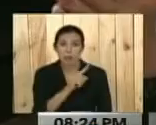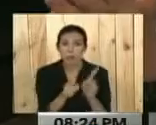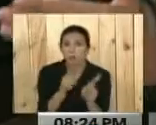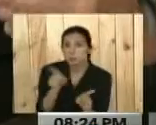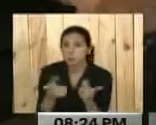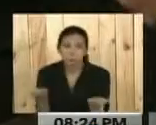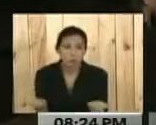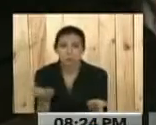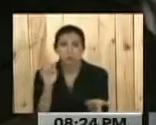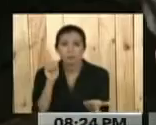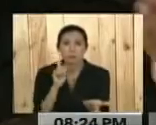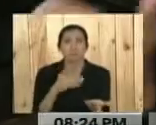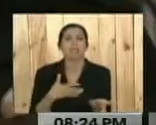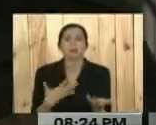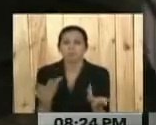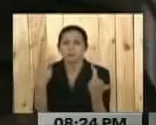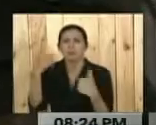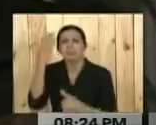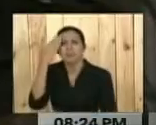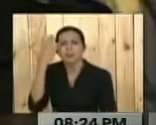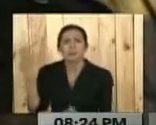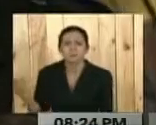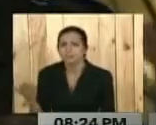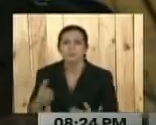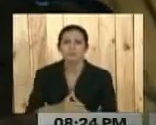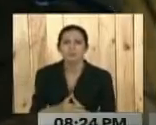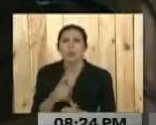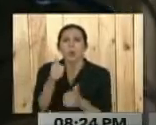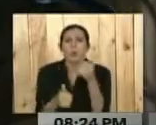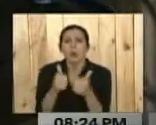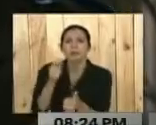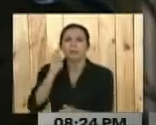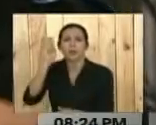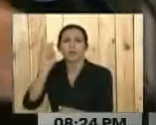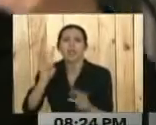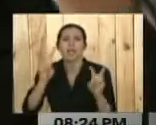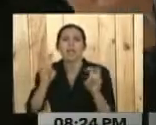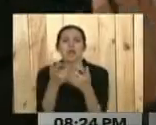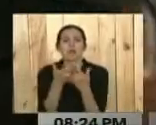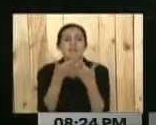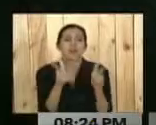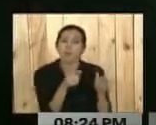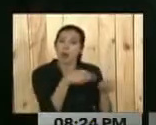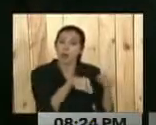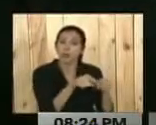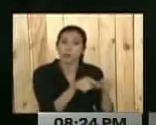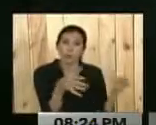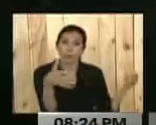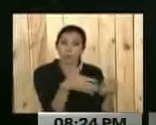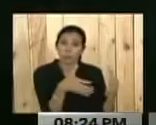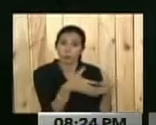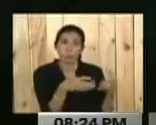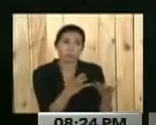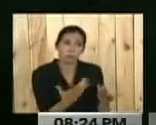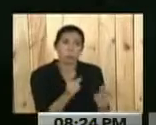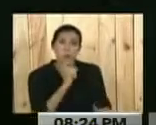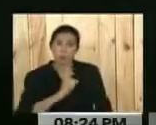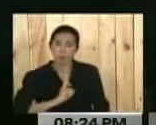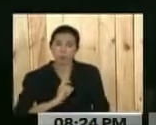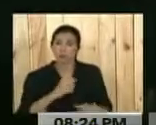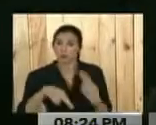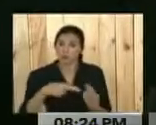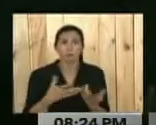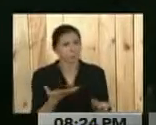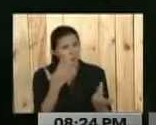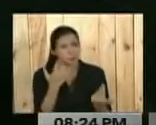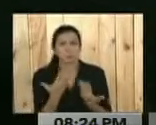las teorías, cuáles son las teorías del neoliberalismo actual, de quienes nos adversan. Ese espacio es un espacio importante para